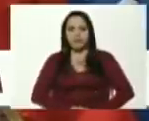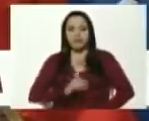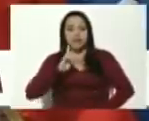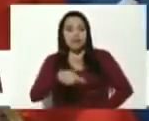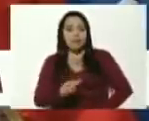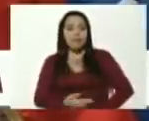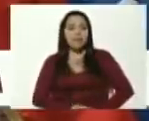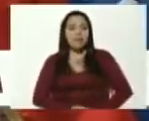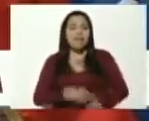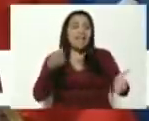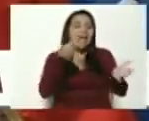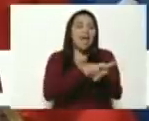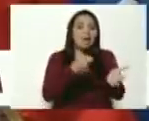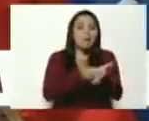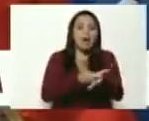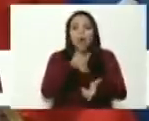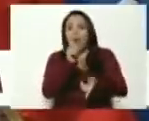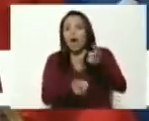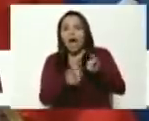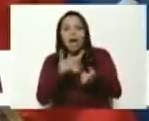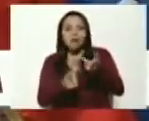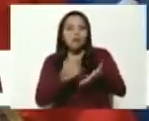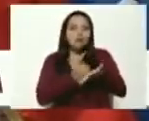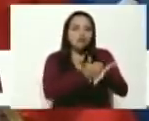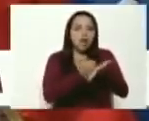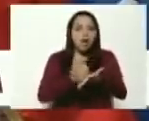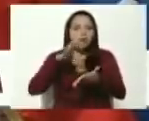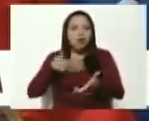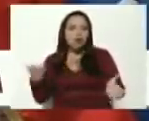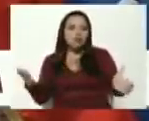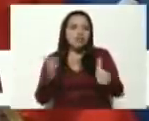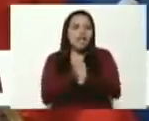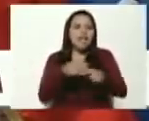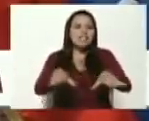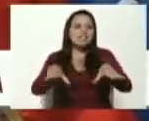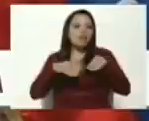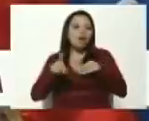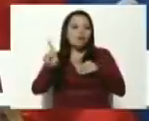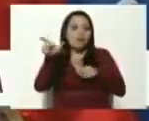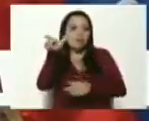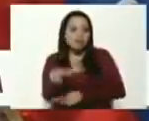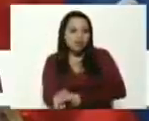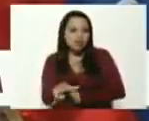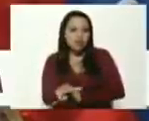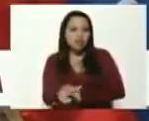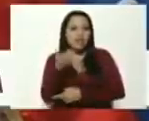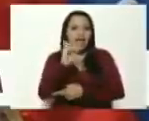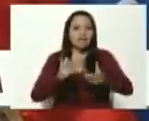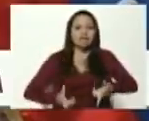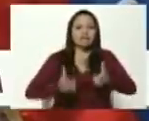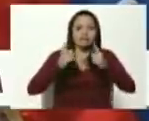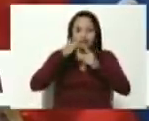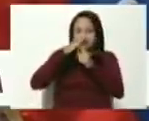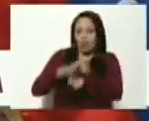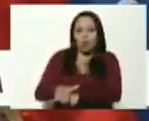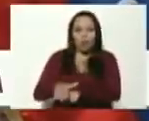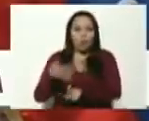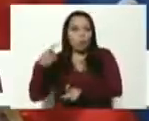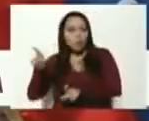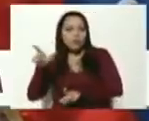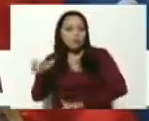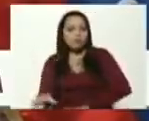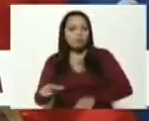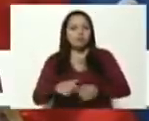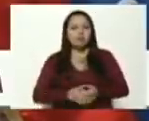recepción de pagos o beneficios para obtener el consentimiento de una persona que tenga autoridad sobre otra. Todo